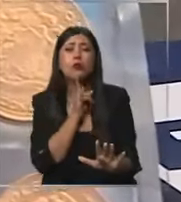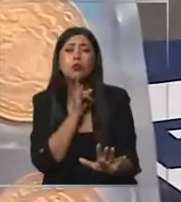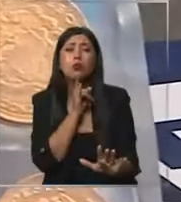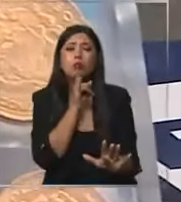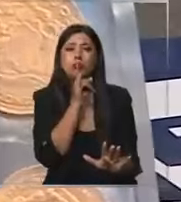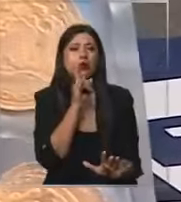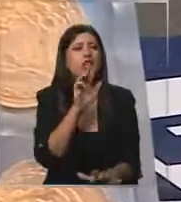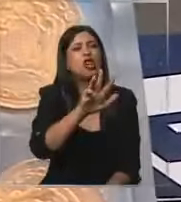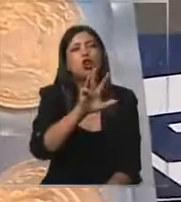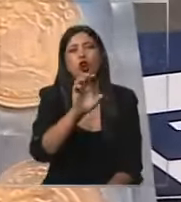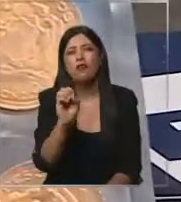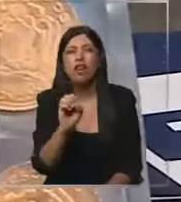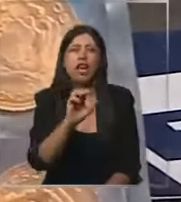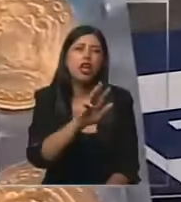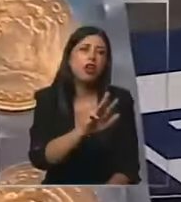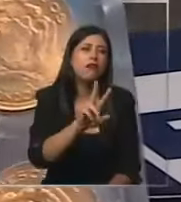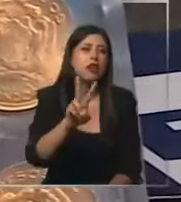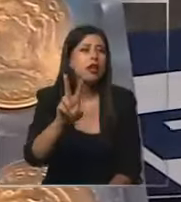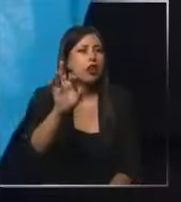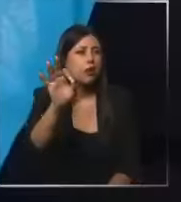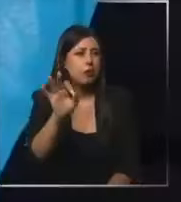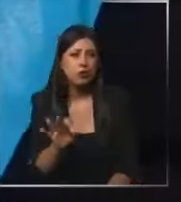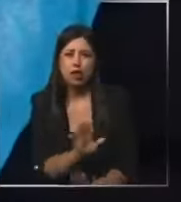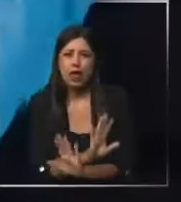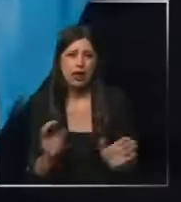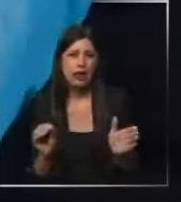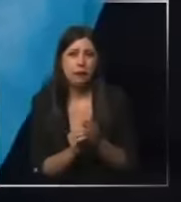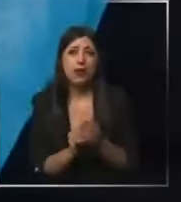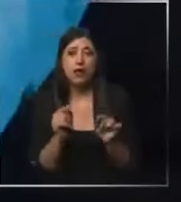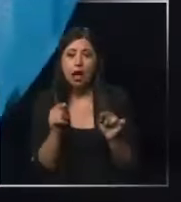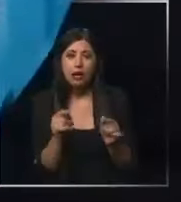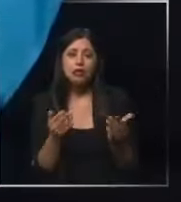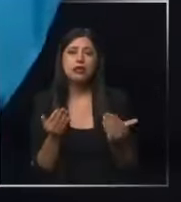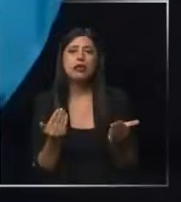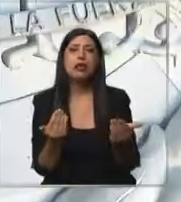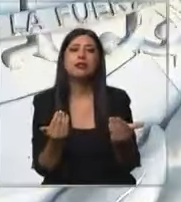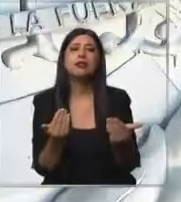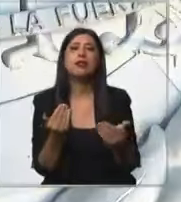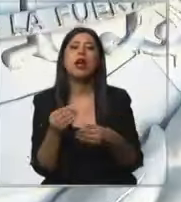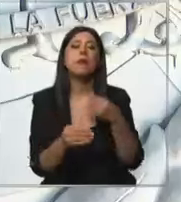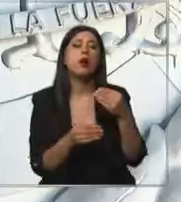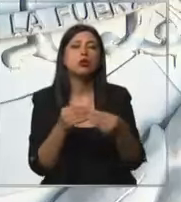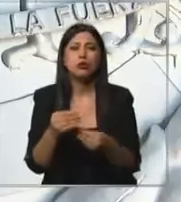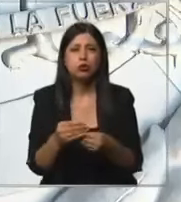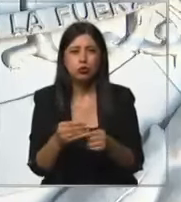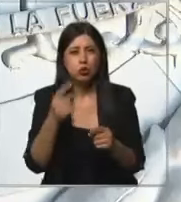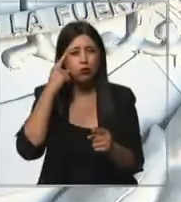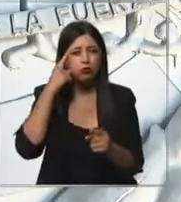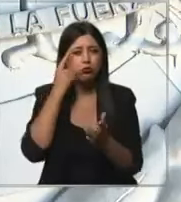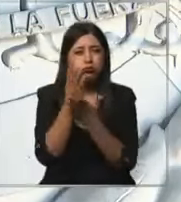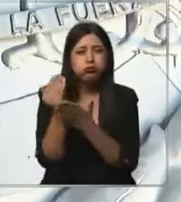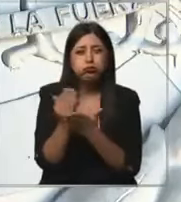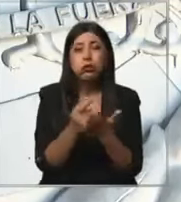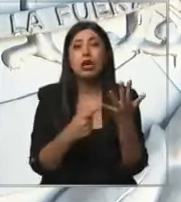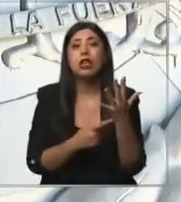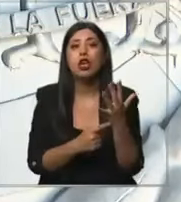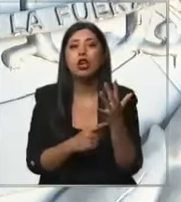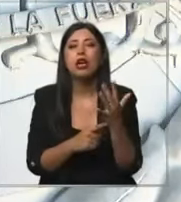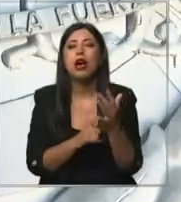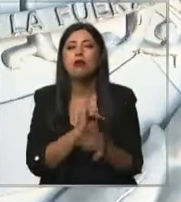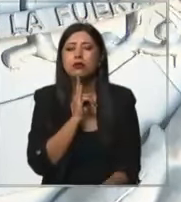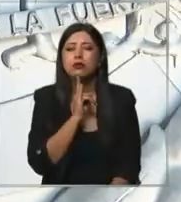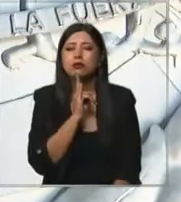allá del 90, 92, 93% de pureza. Y aún así se requieren un proceso logístico o una tecnología muy, muy